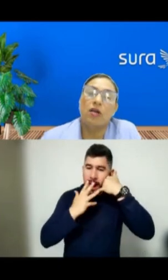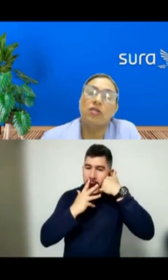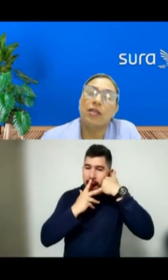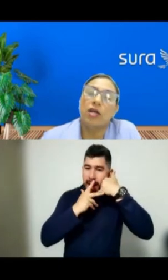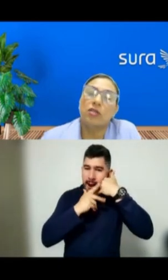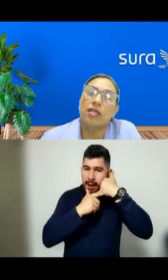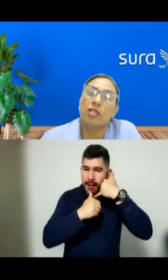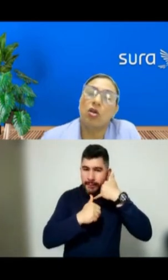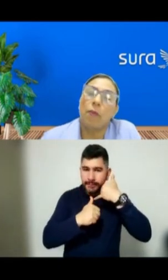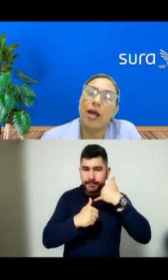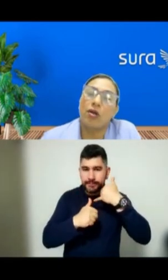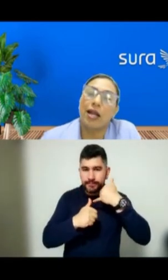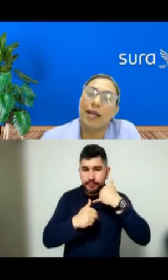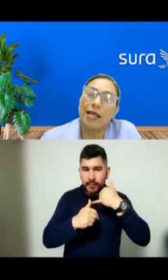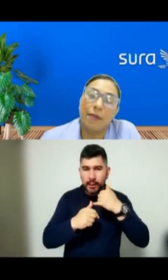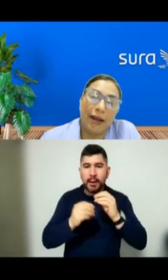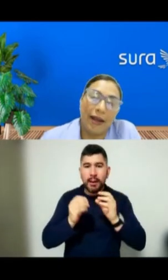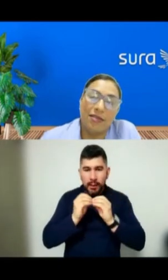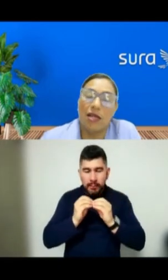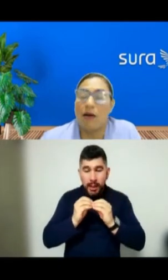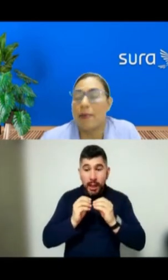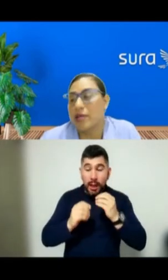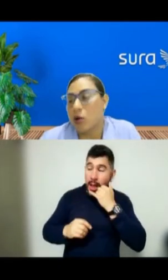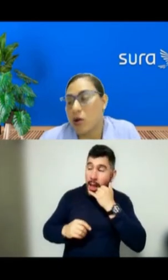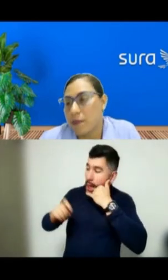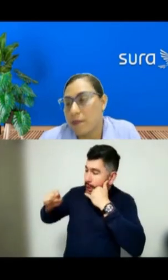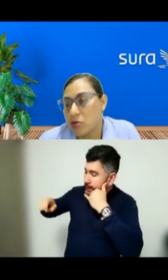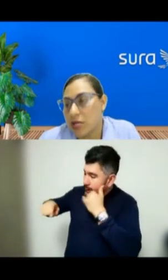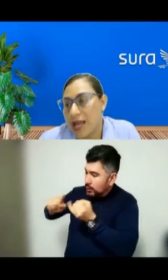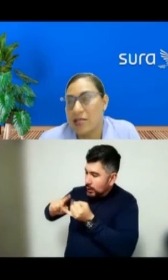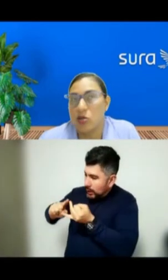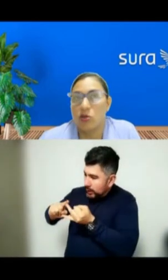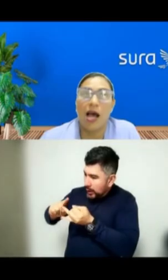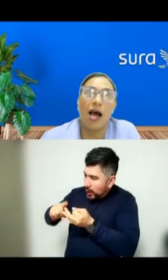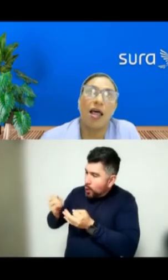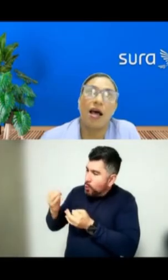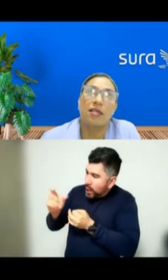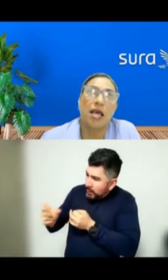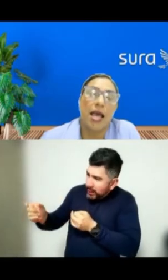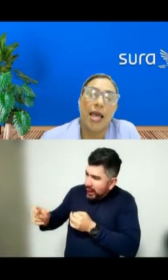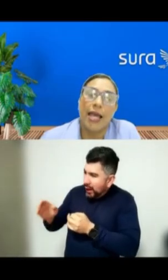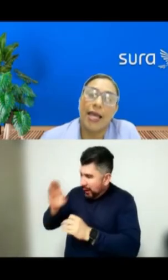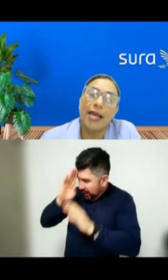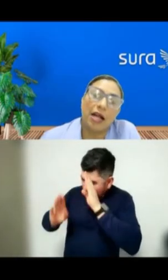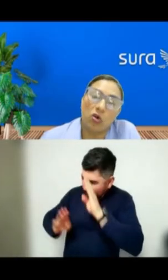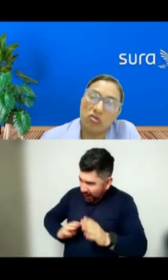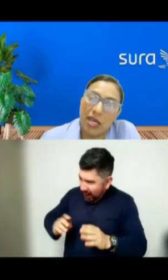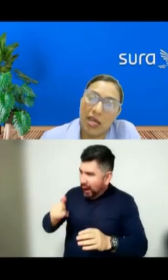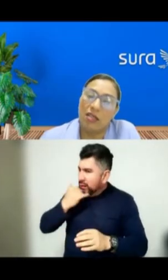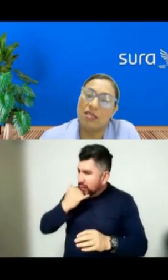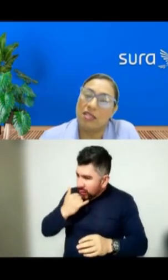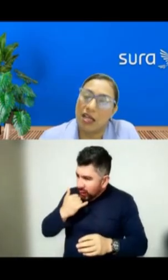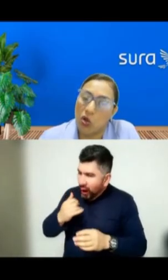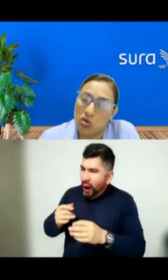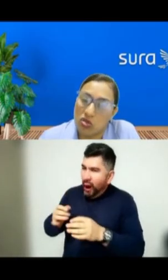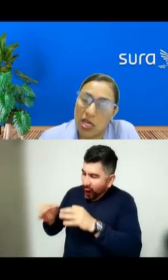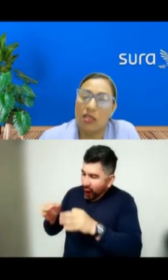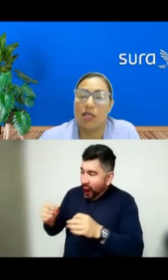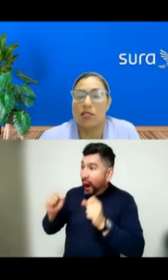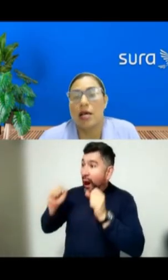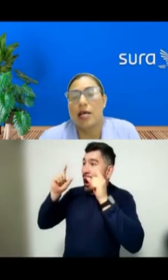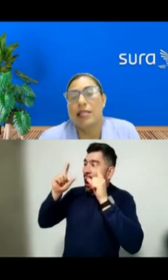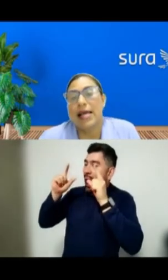sucedió. Brinde los datos que solicitó el operador de la línea de emergencia, le va a preguntar cuántas personas hay lesionadas, están conscientes,